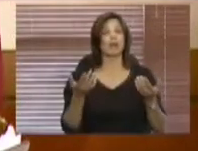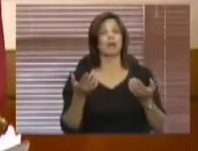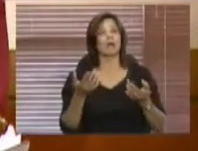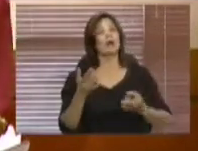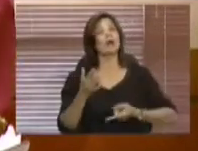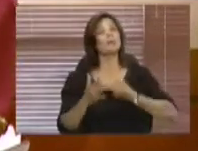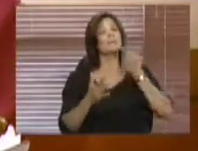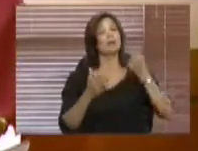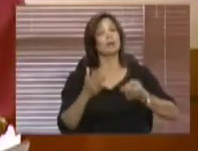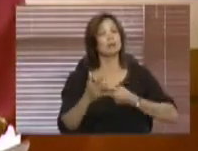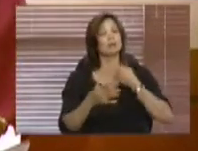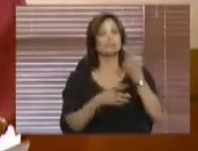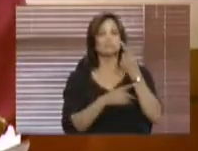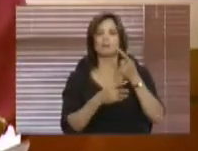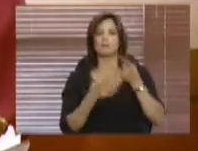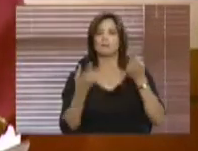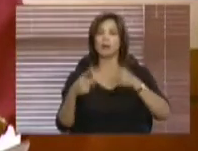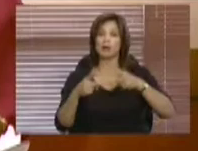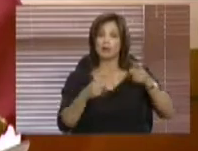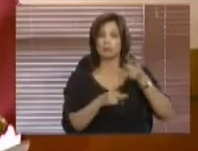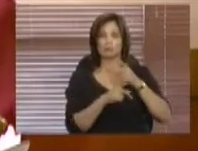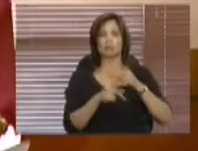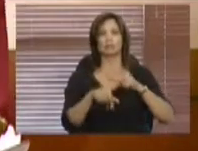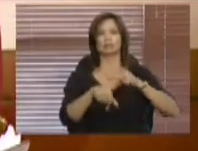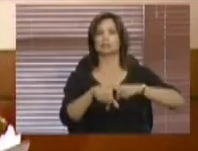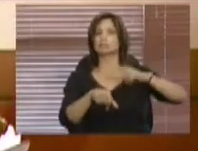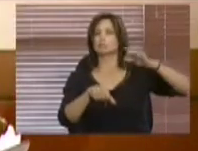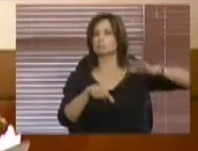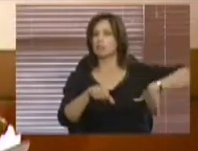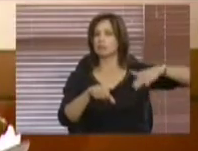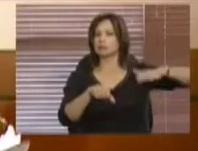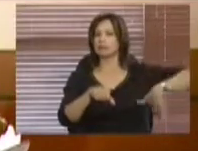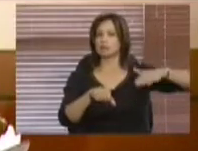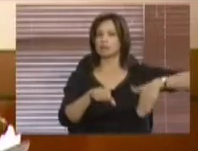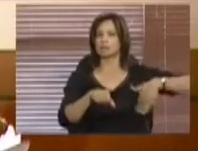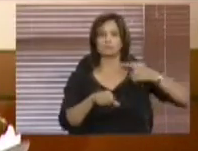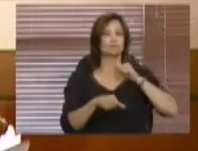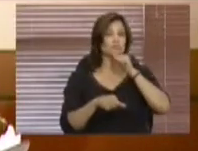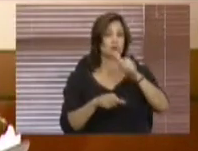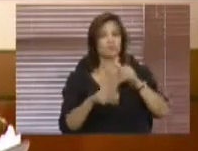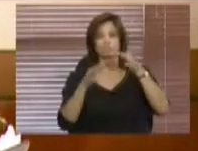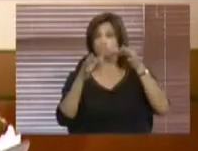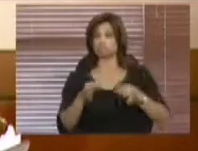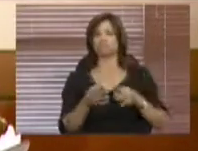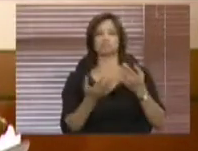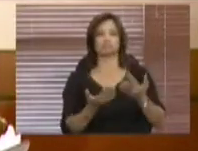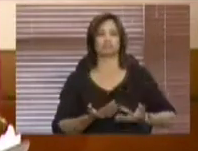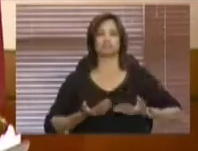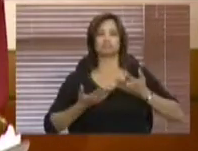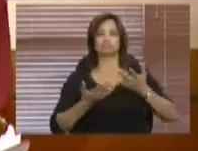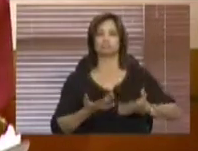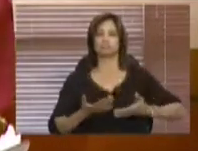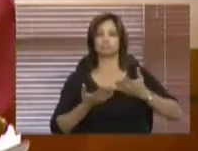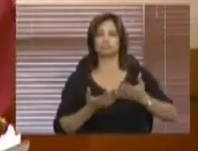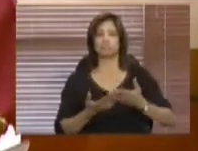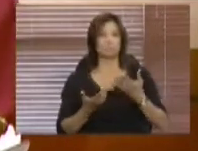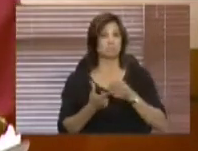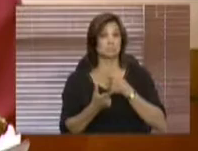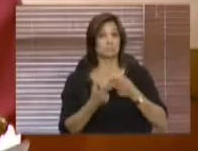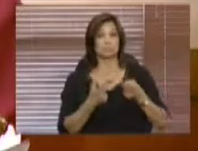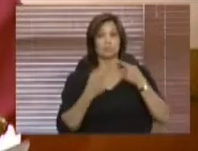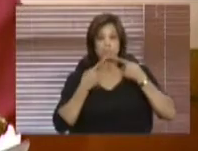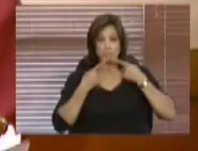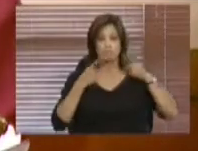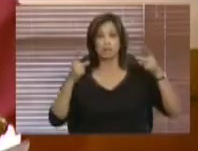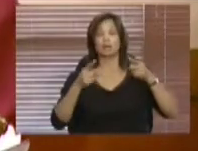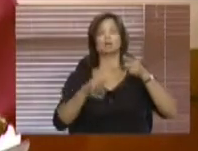que se dilata indebidamente la ejecución o no se cumple adecuadamente lo decidido, restando así efectividad al